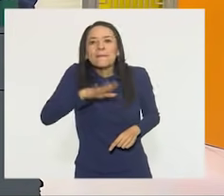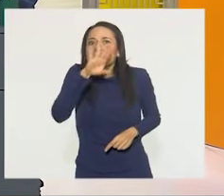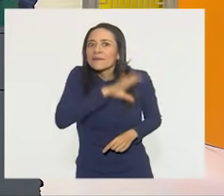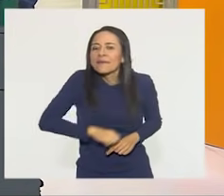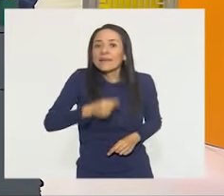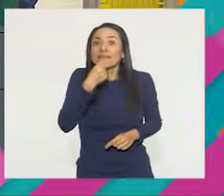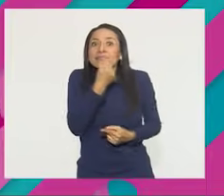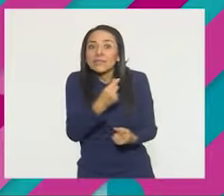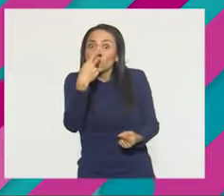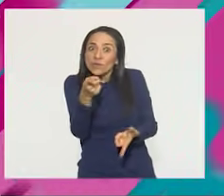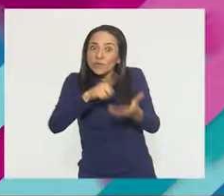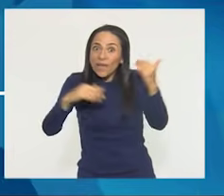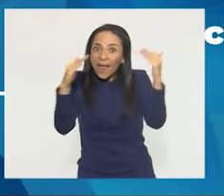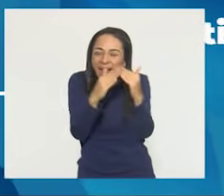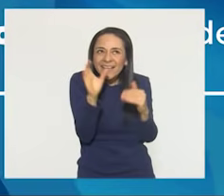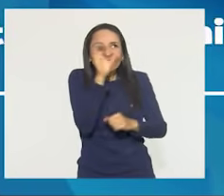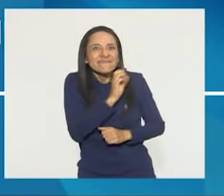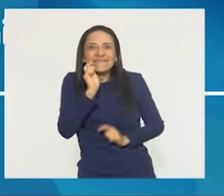más preguntas.